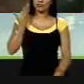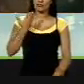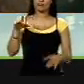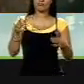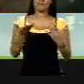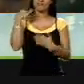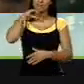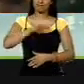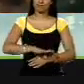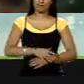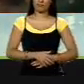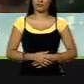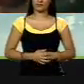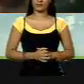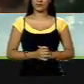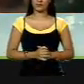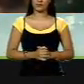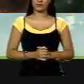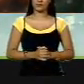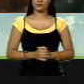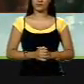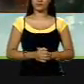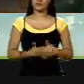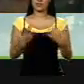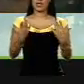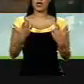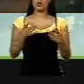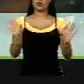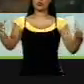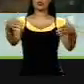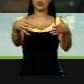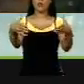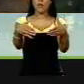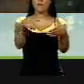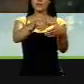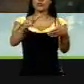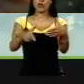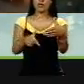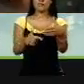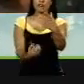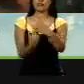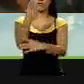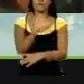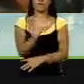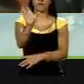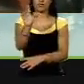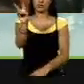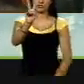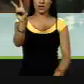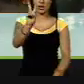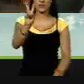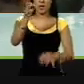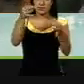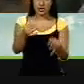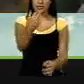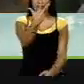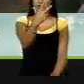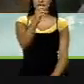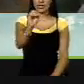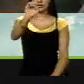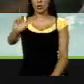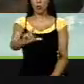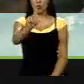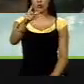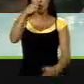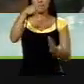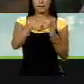declarara la independencia, ese mismo Congreso declarará al mundo un día como hoy,